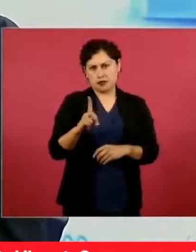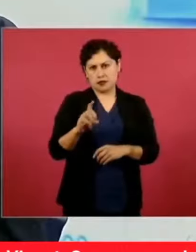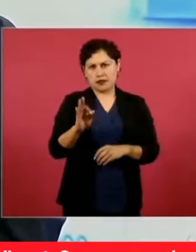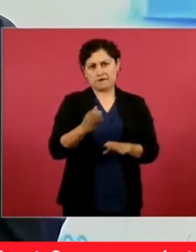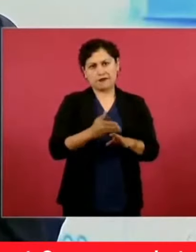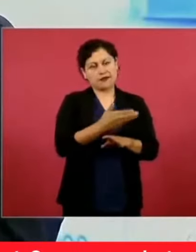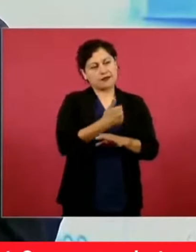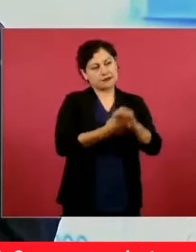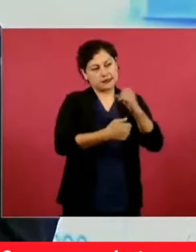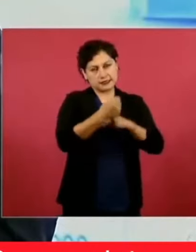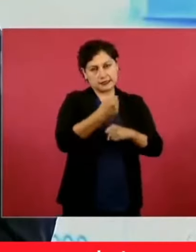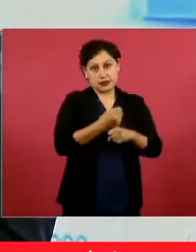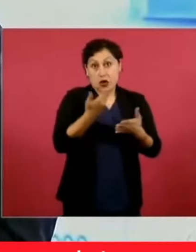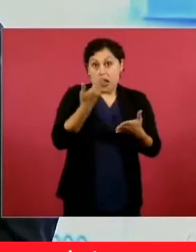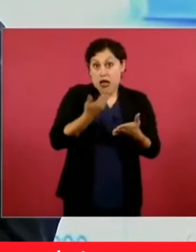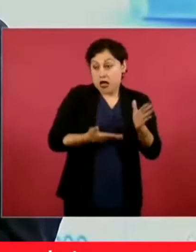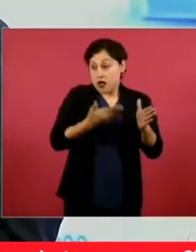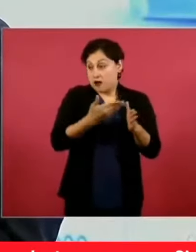6 años. Hoy hay